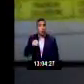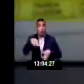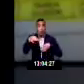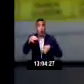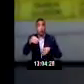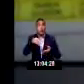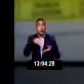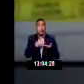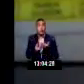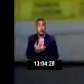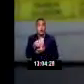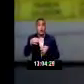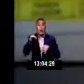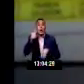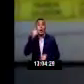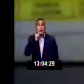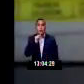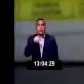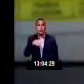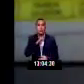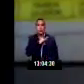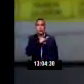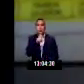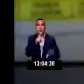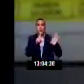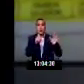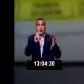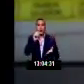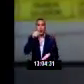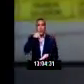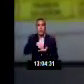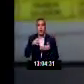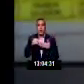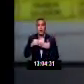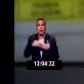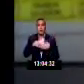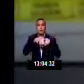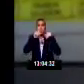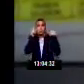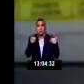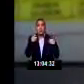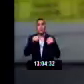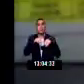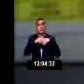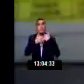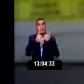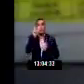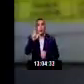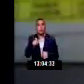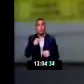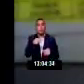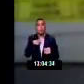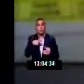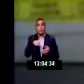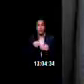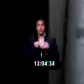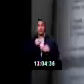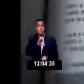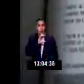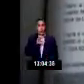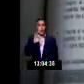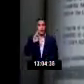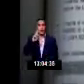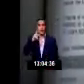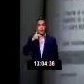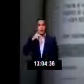con tinta azul dice: total $460,000, entre paréntesis, asambleístas, retirado por Franklin Calderón.